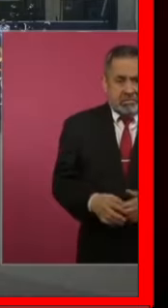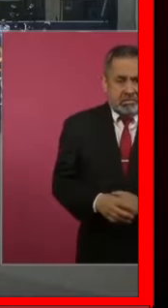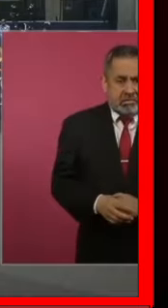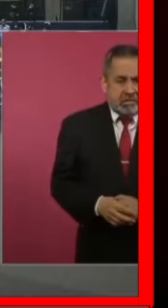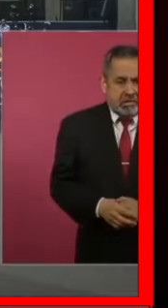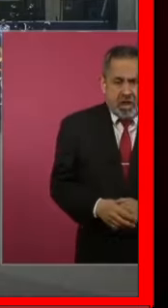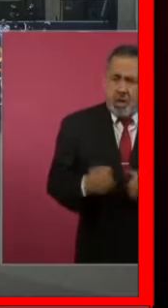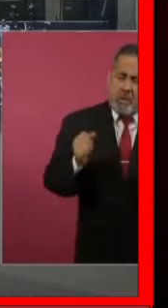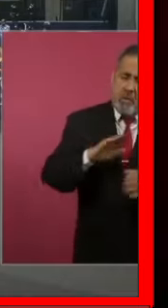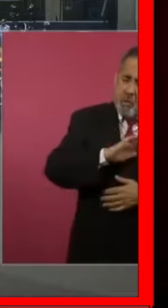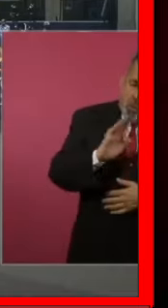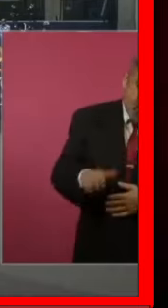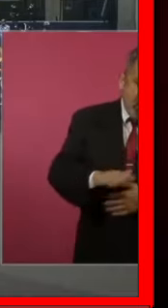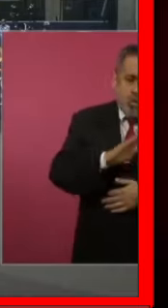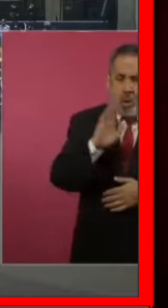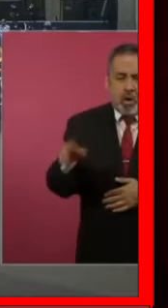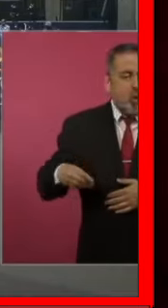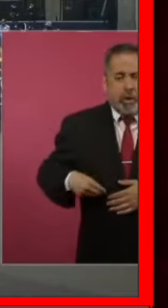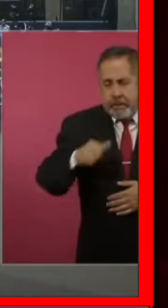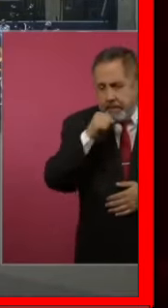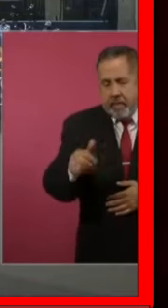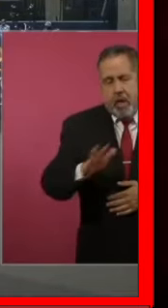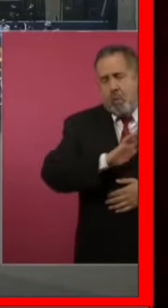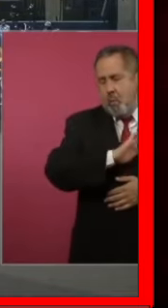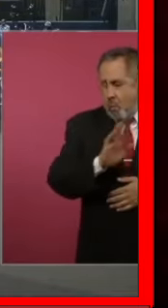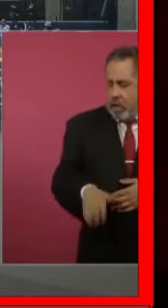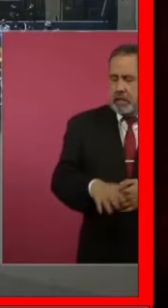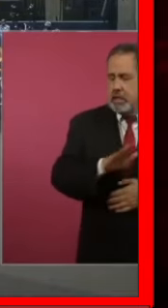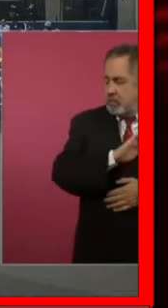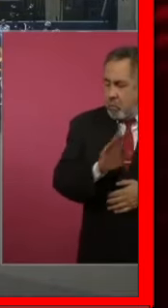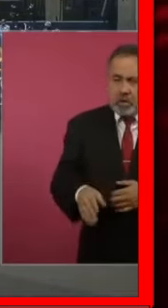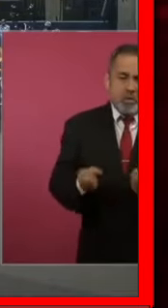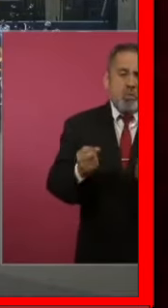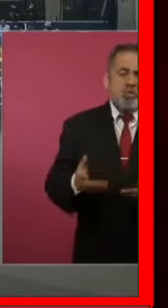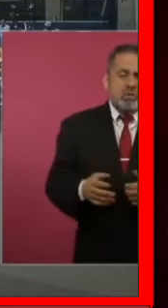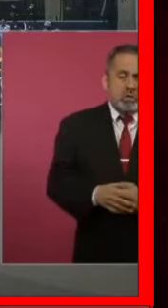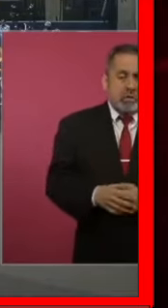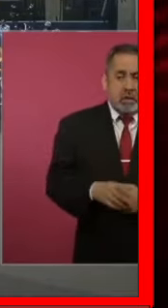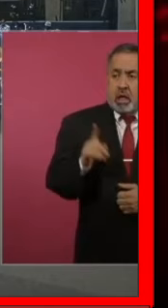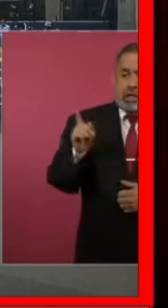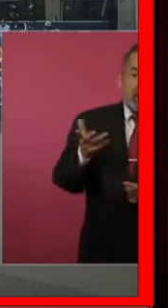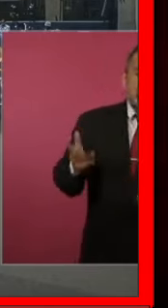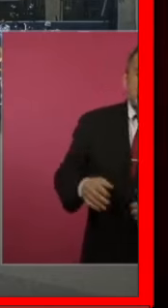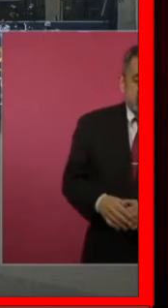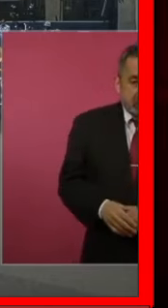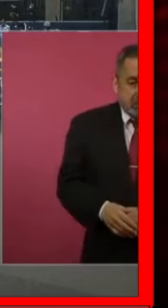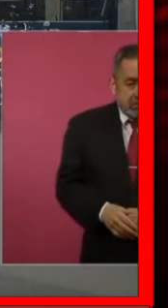Cuántos muertos inocentes Y qué